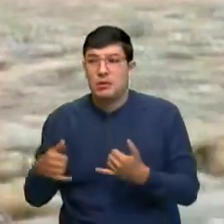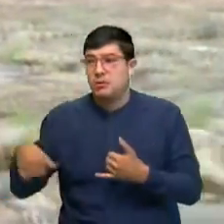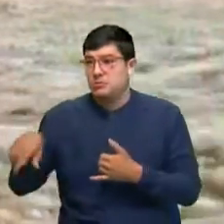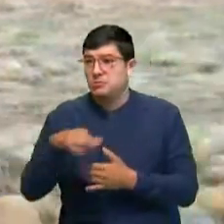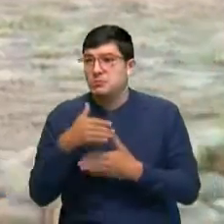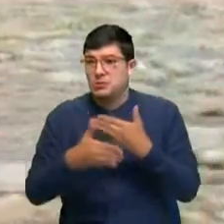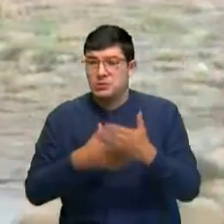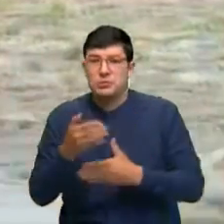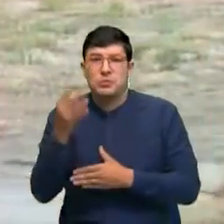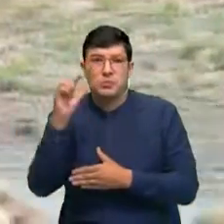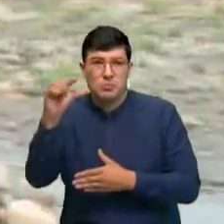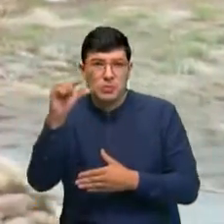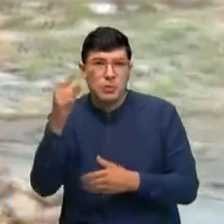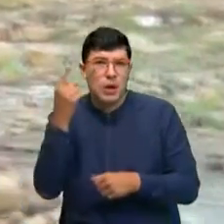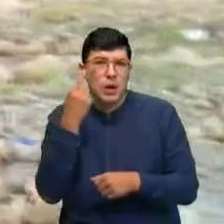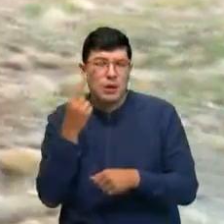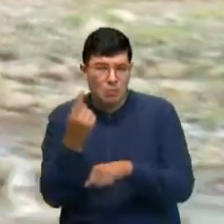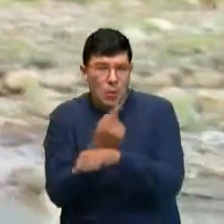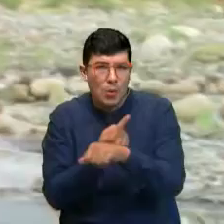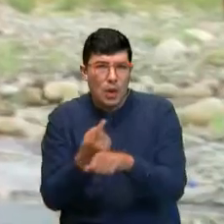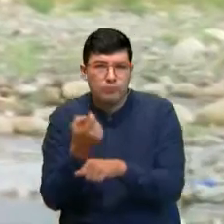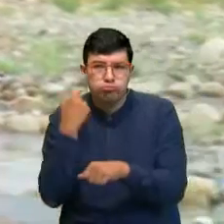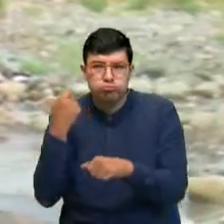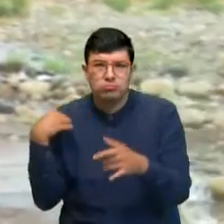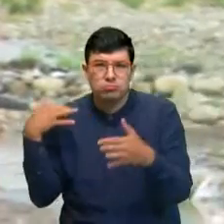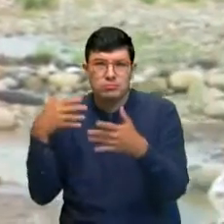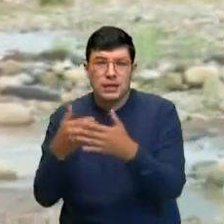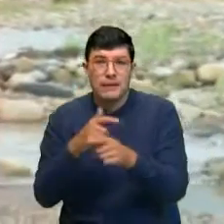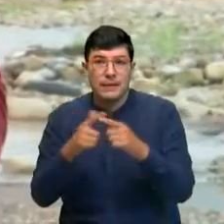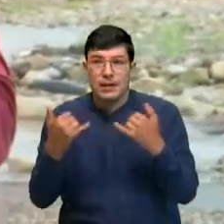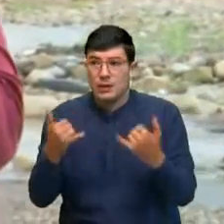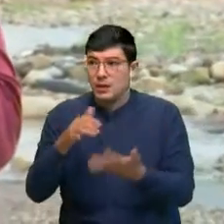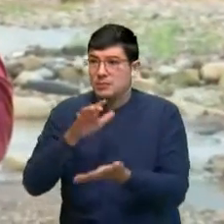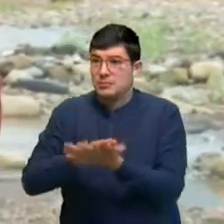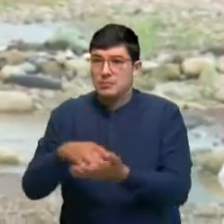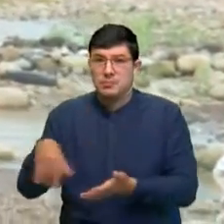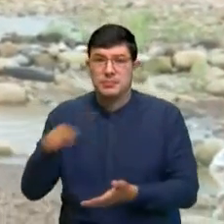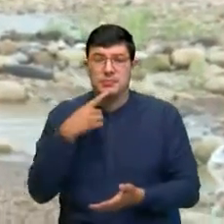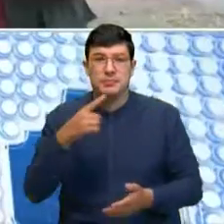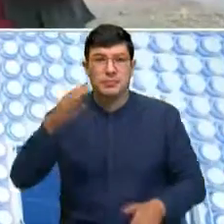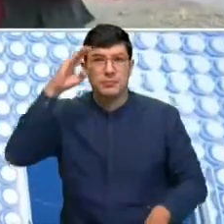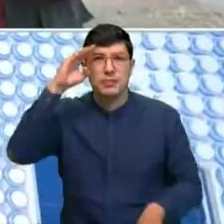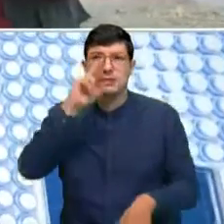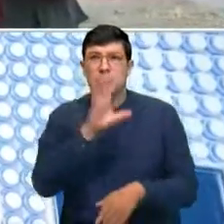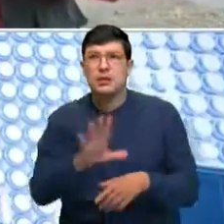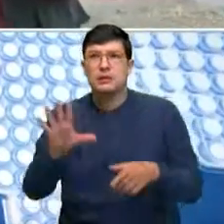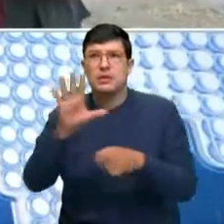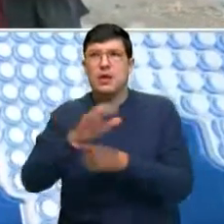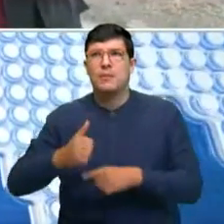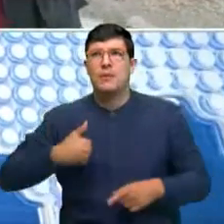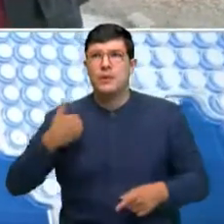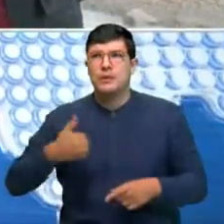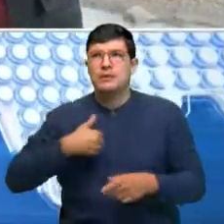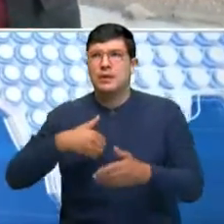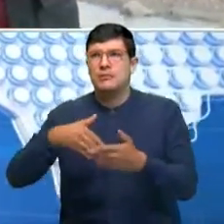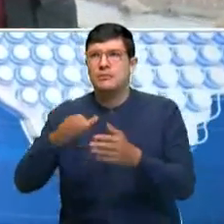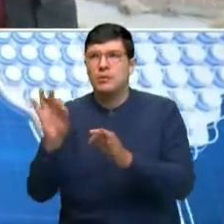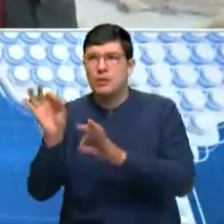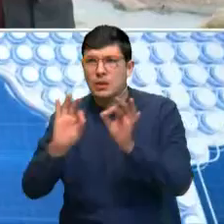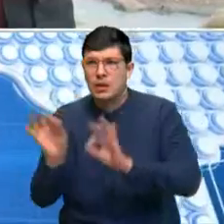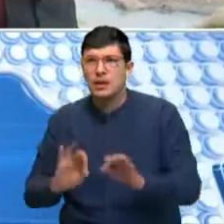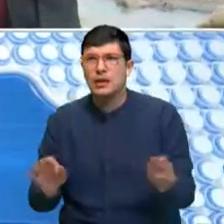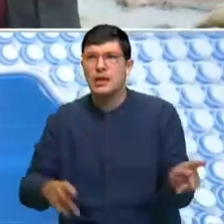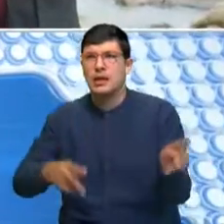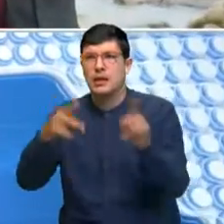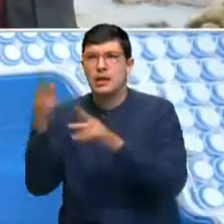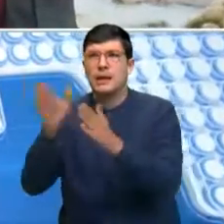lleva pocas horas de haberse cerrado la frontera de hecho está tan tranquilo que las autoridades han aprovechado para pintar y lavar el puente simón bolívar